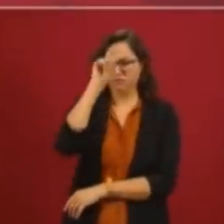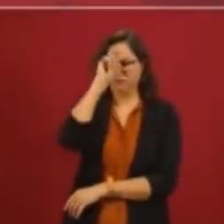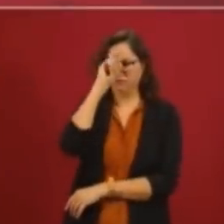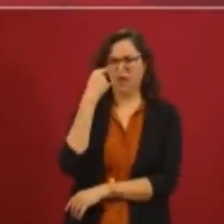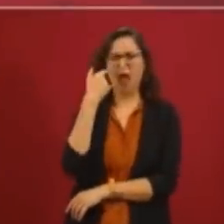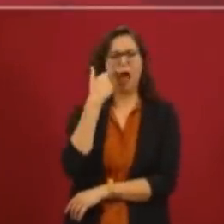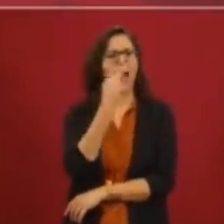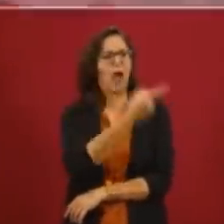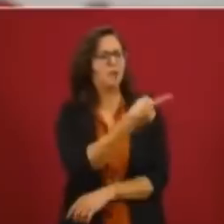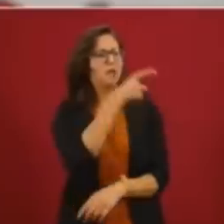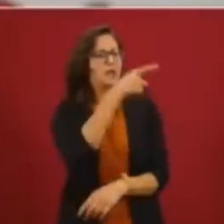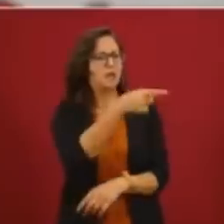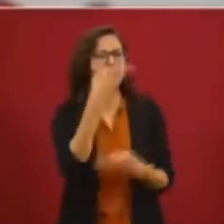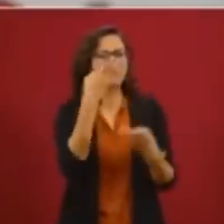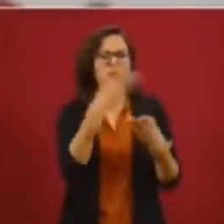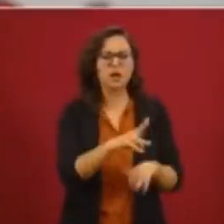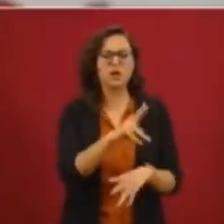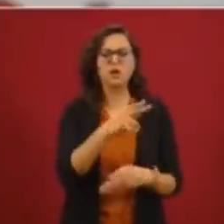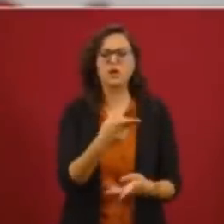director de Nacional Financiera